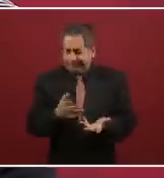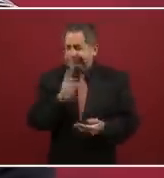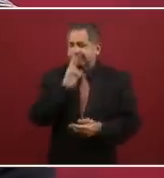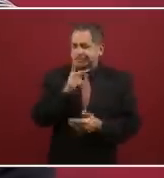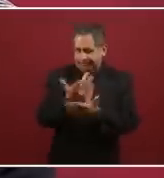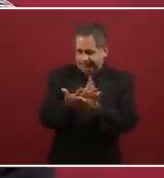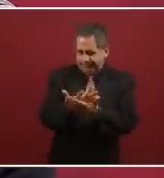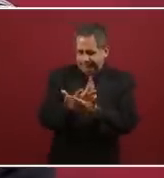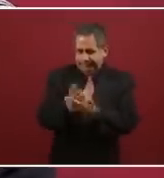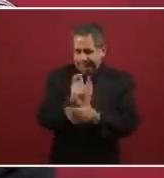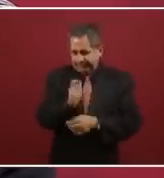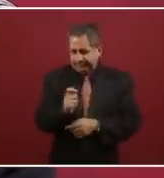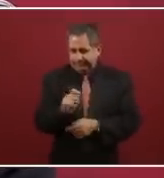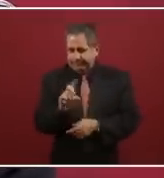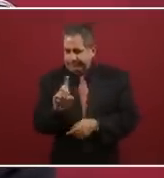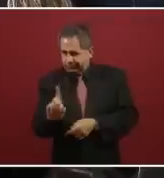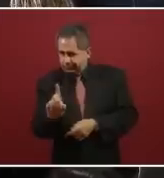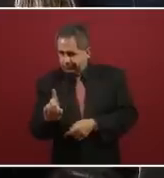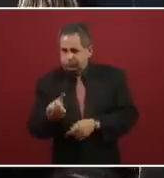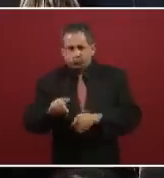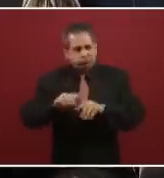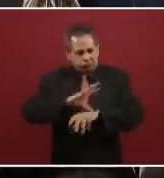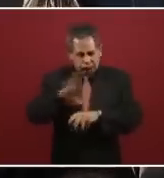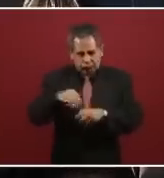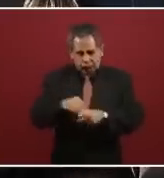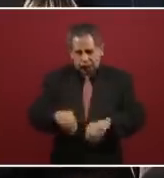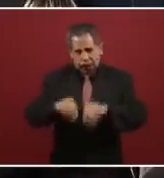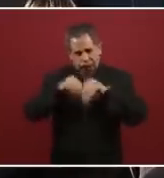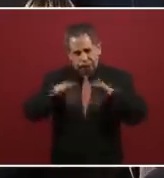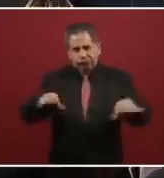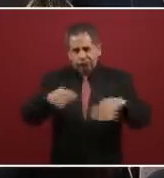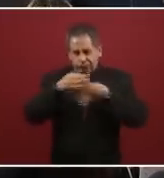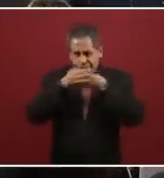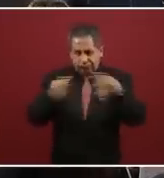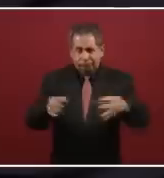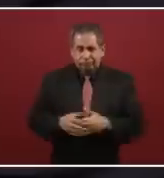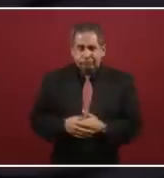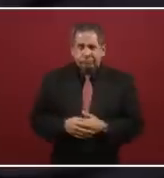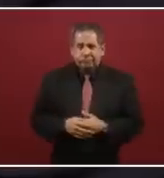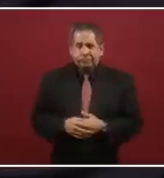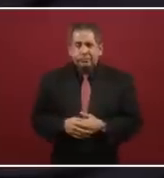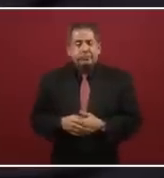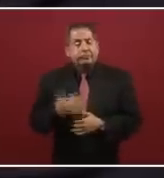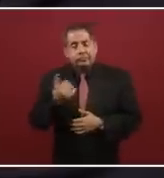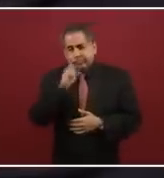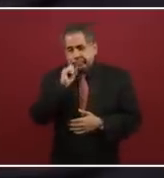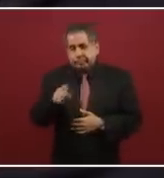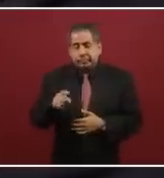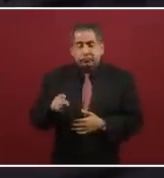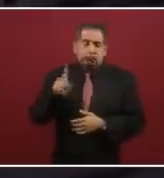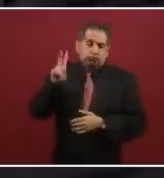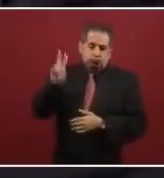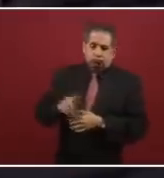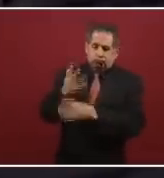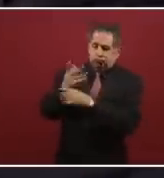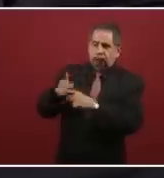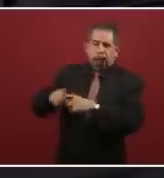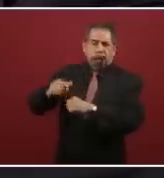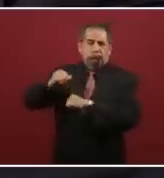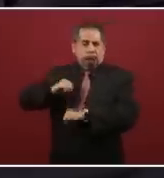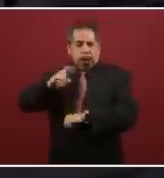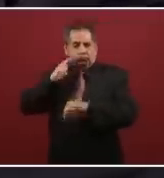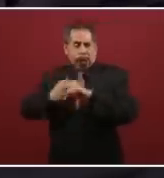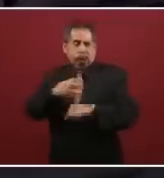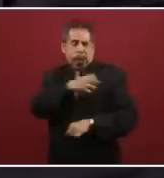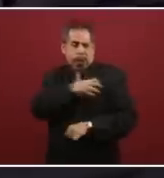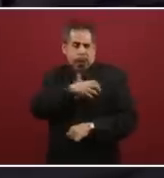esperemos un poco, y además para que lo hagan quienes han estado trabajando, el comandante